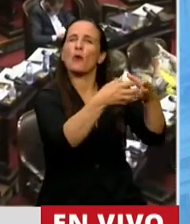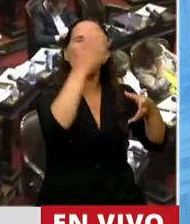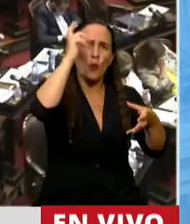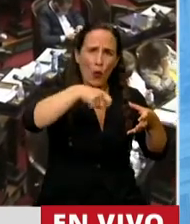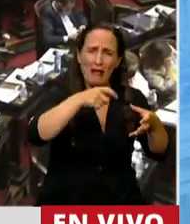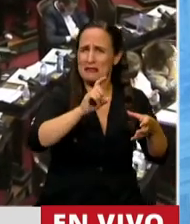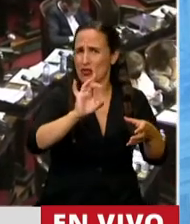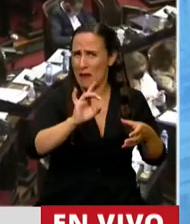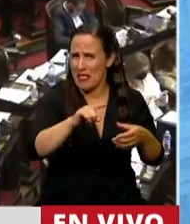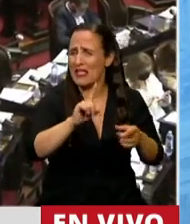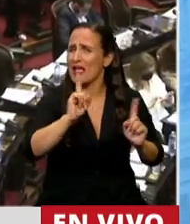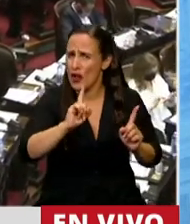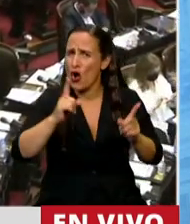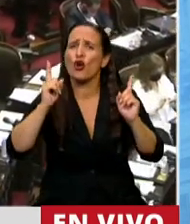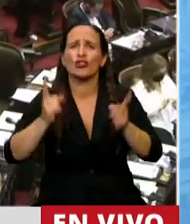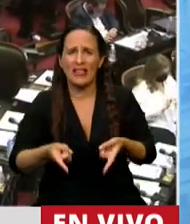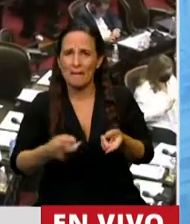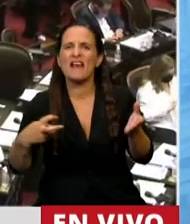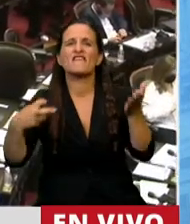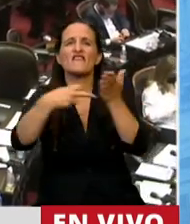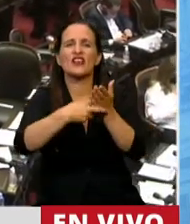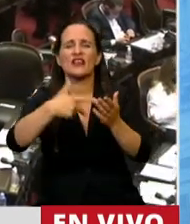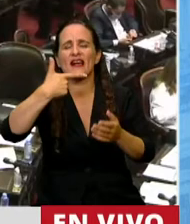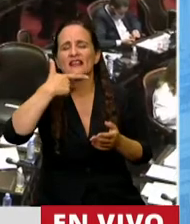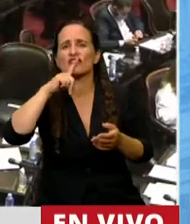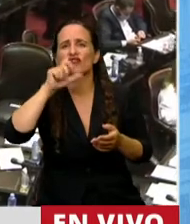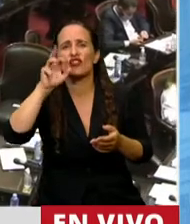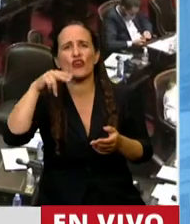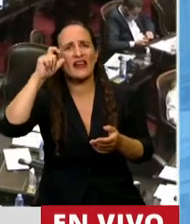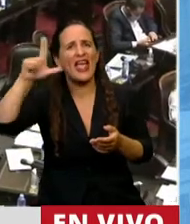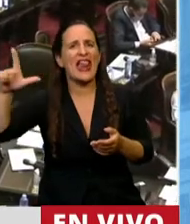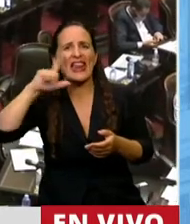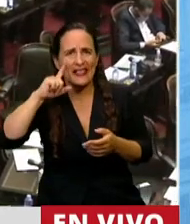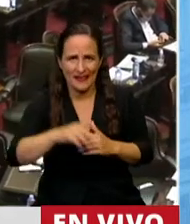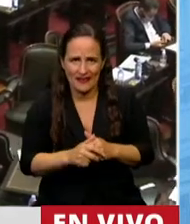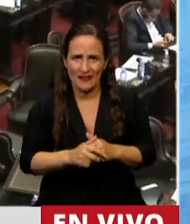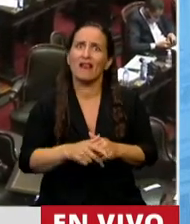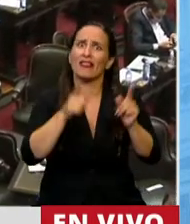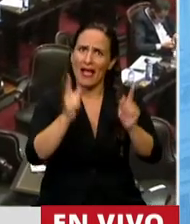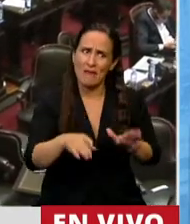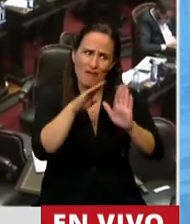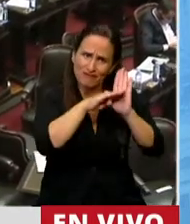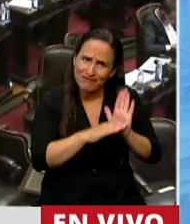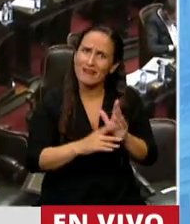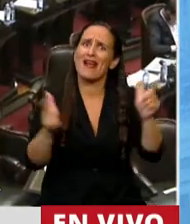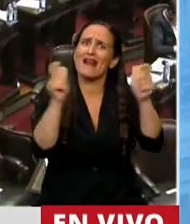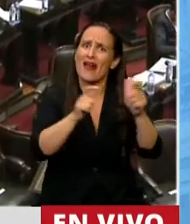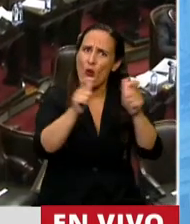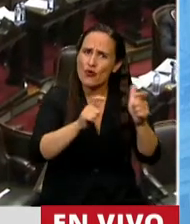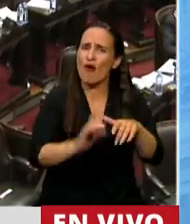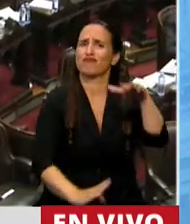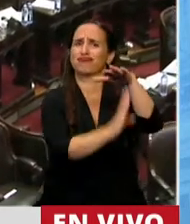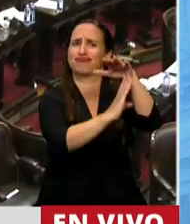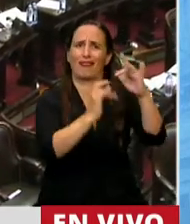el registro también del famoso fiscal Estornelli. Ahí están las reuniones también con los gerentes de Clarín y